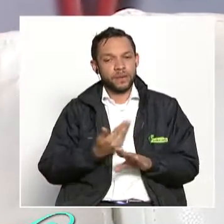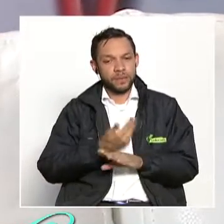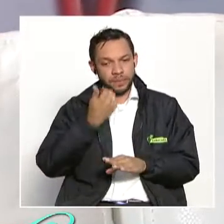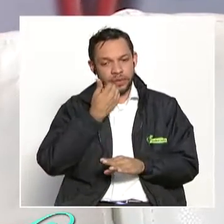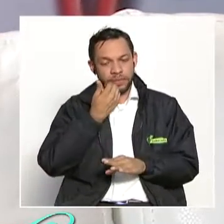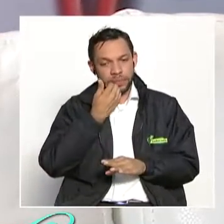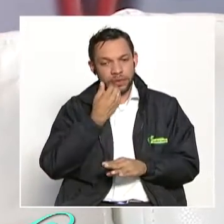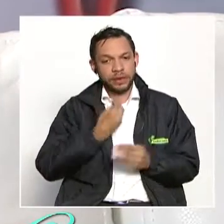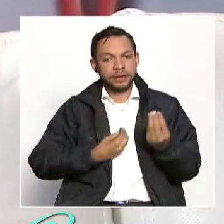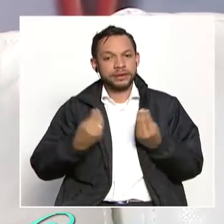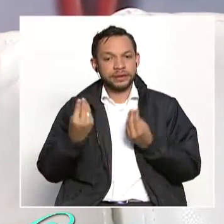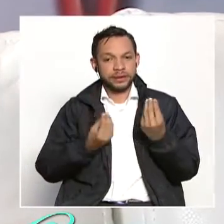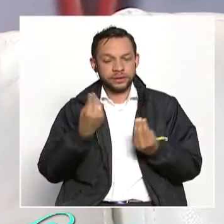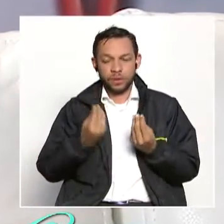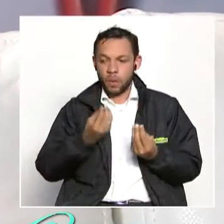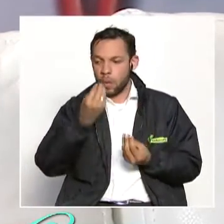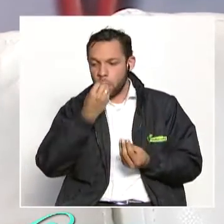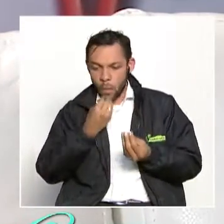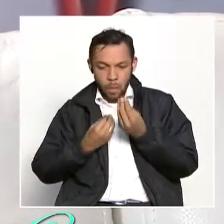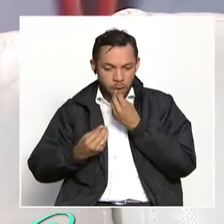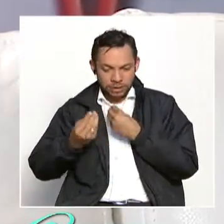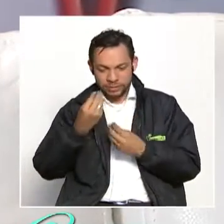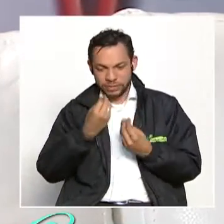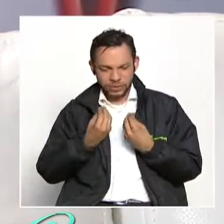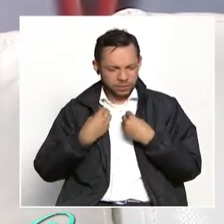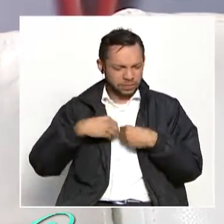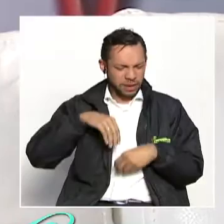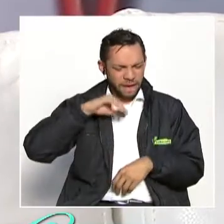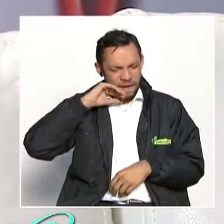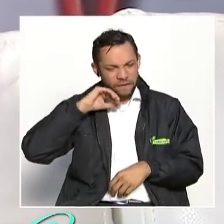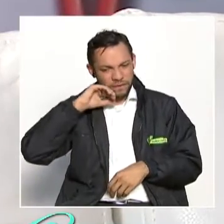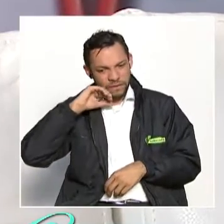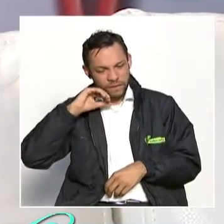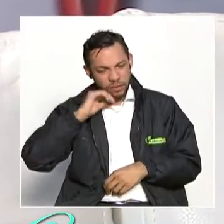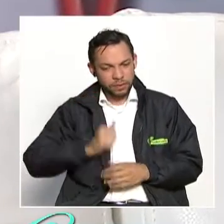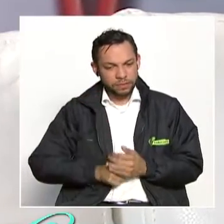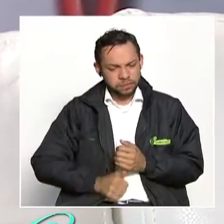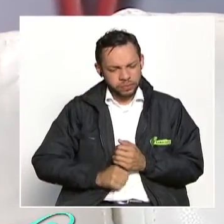evitar consumir cosas que están contaminadas, que nos van a producir